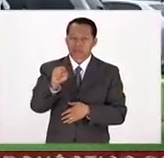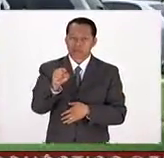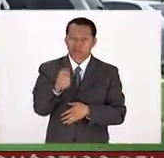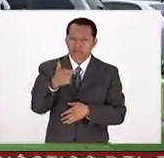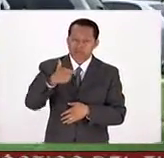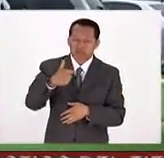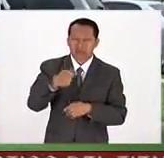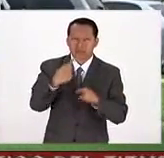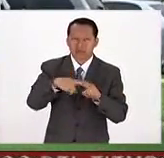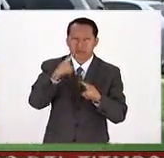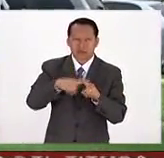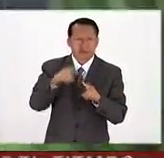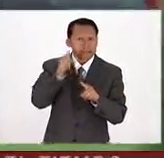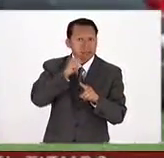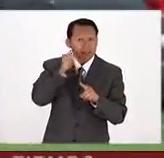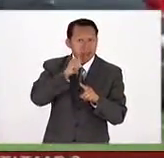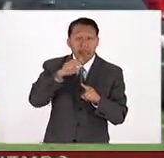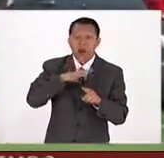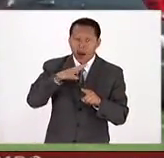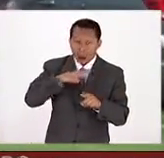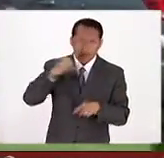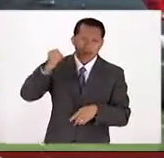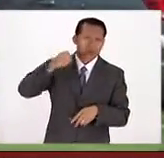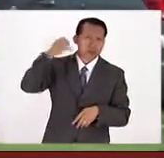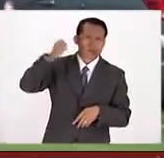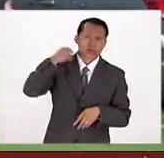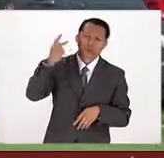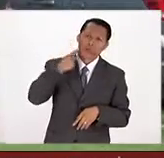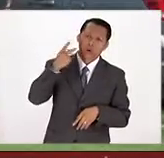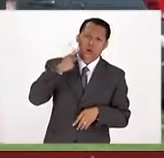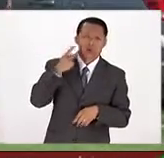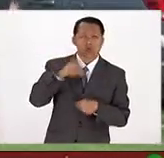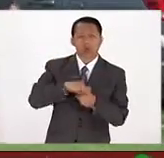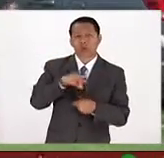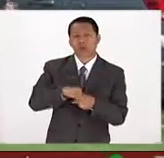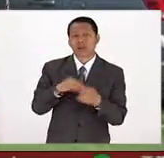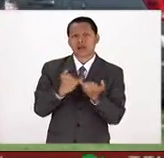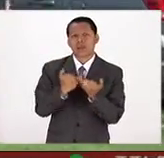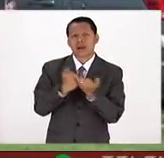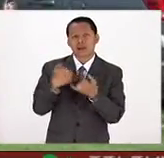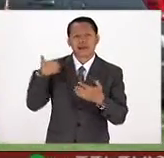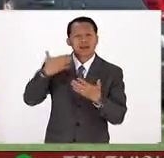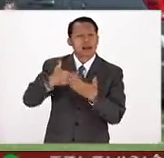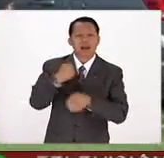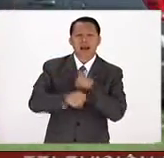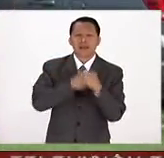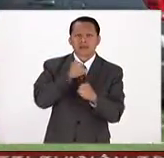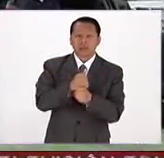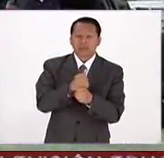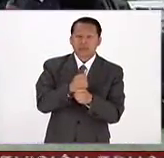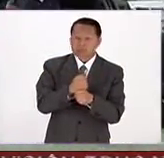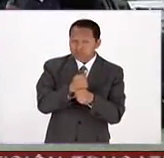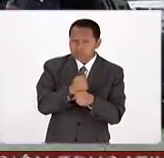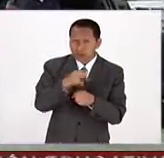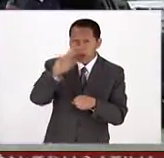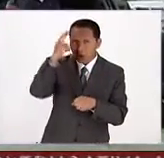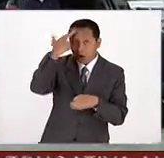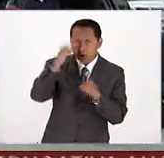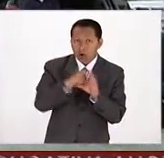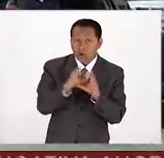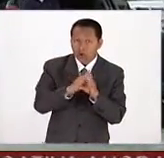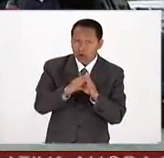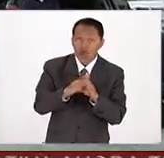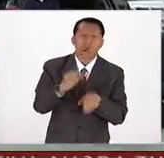uno de los temas de discurso político electoral más importantes en los últimos años. Hay que recordar que para